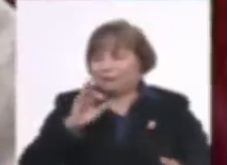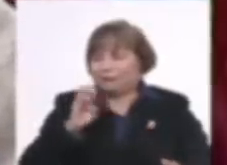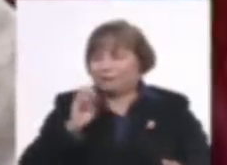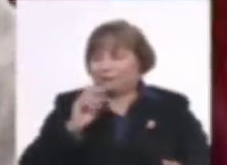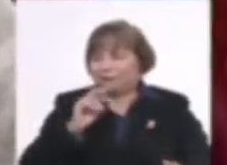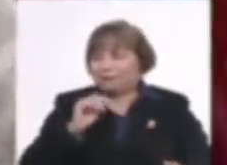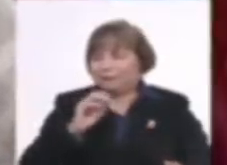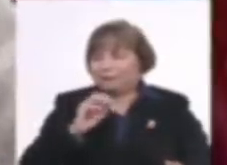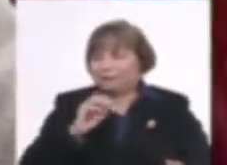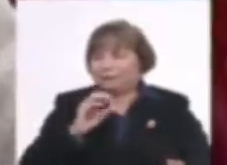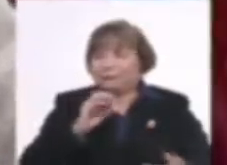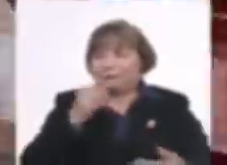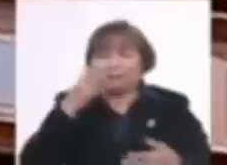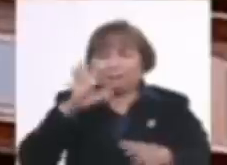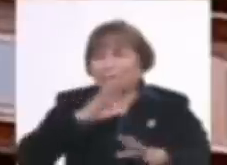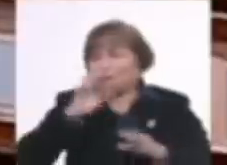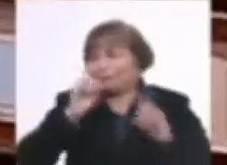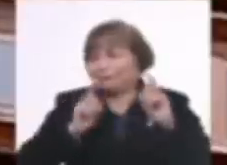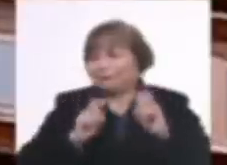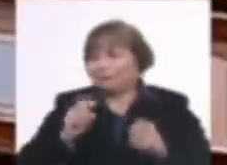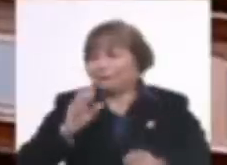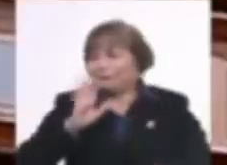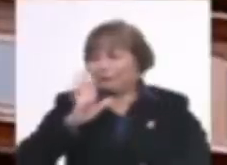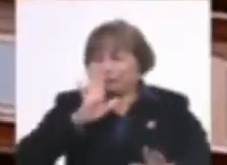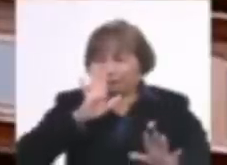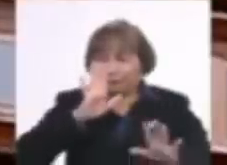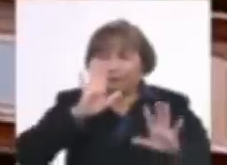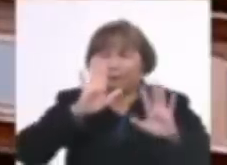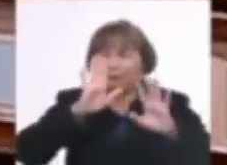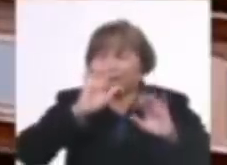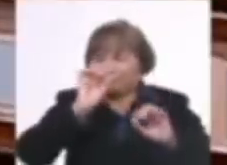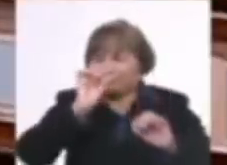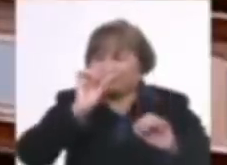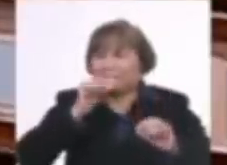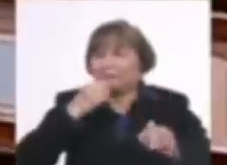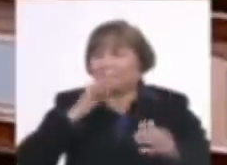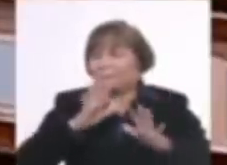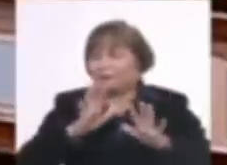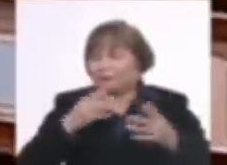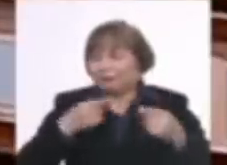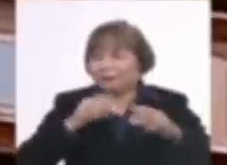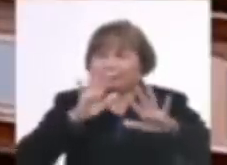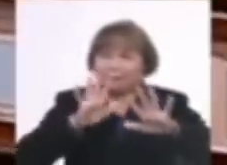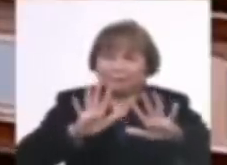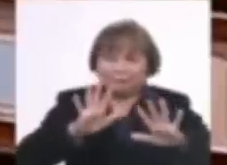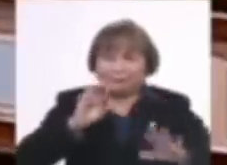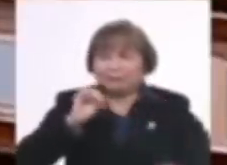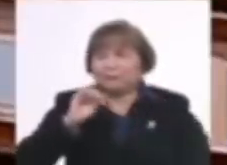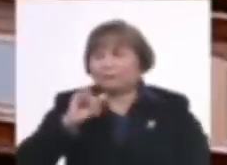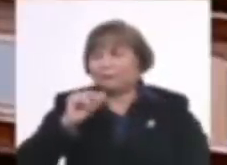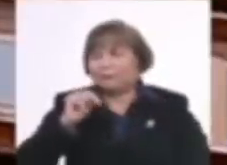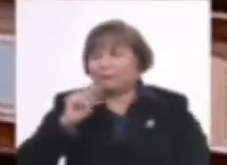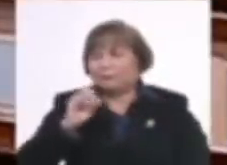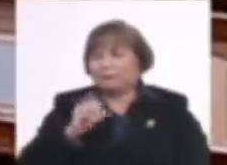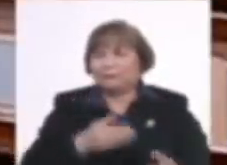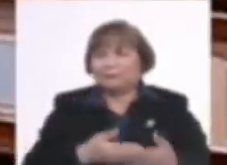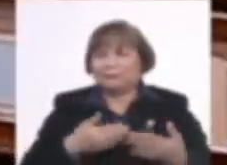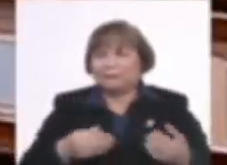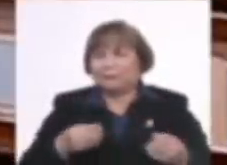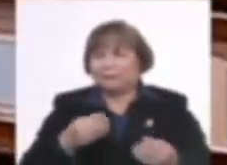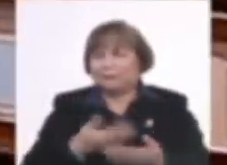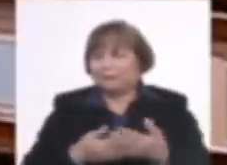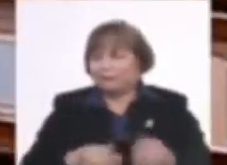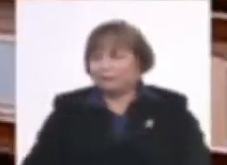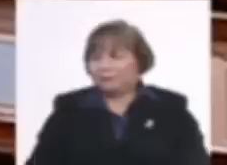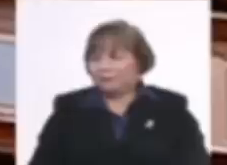Moyano. A ver, señor presidente, disculpe. Yo le voy a dar una sola palabra, por favor. Señor, por favor. Señor, sí, señor, por favor. Congresista Moyano. Le hago por su